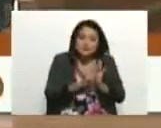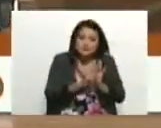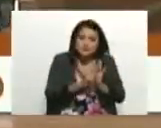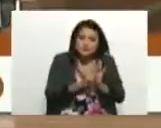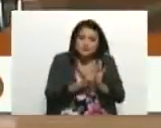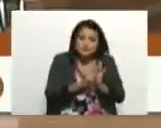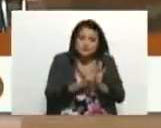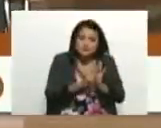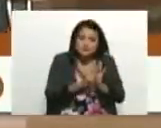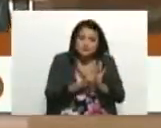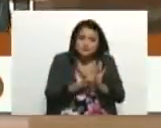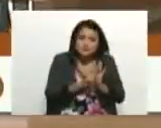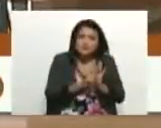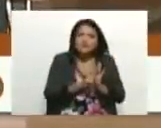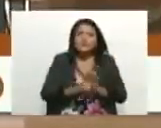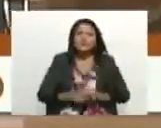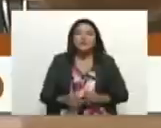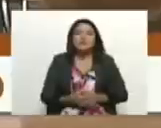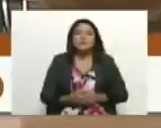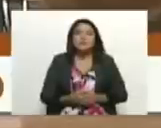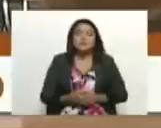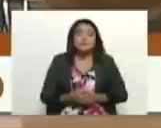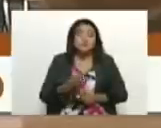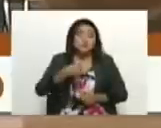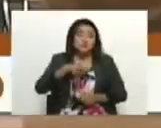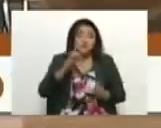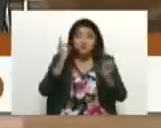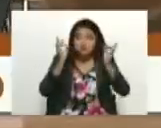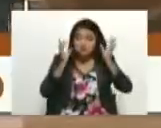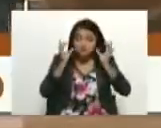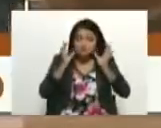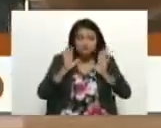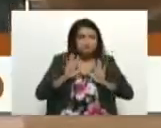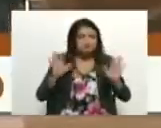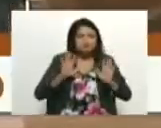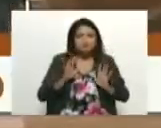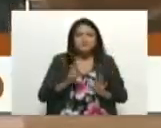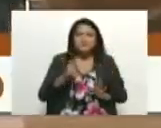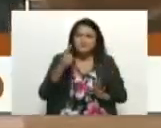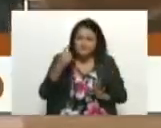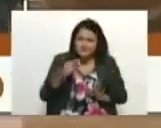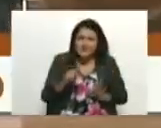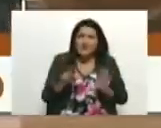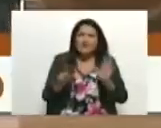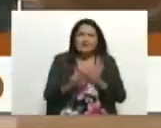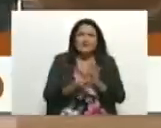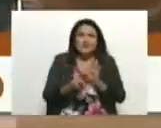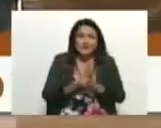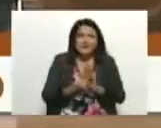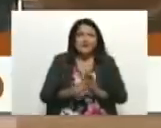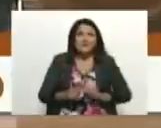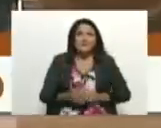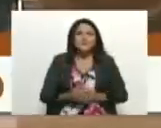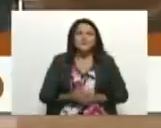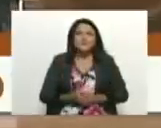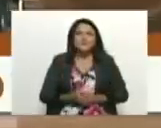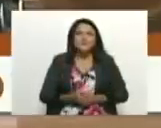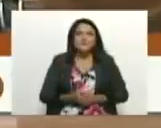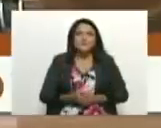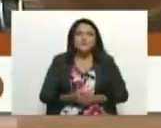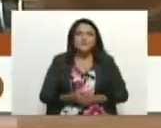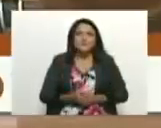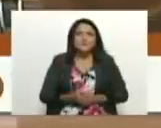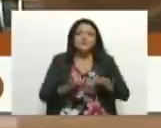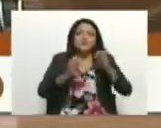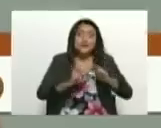Esto no es un invento. Hay una ley de extinción de dominio, modelo, de Naciones